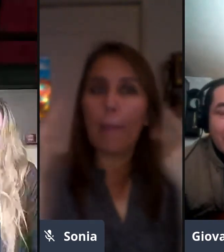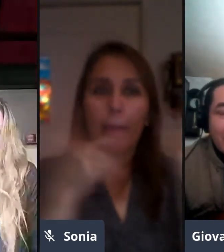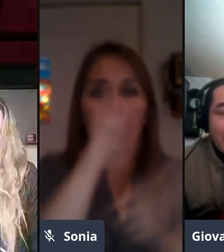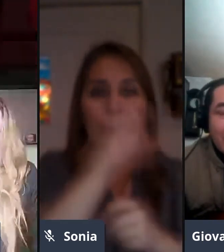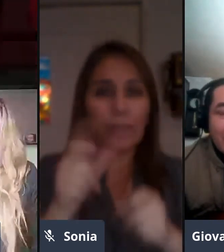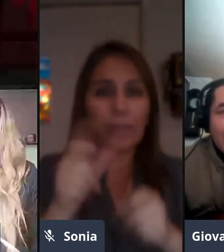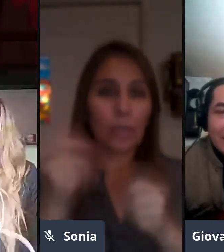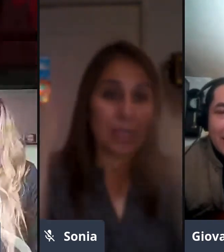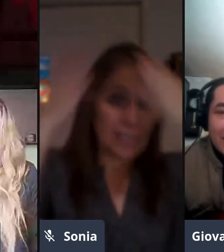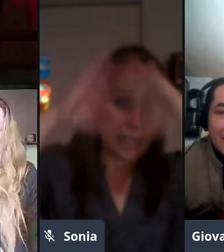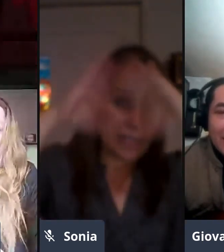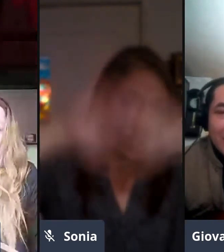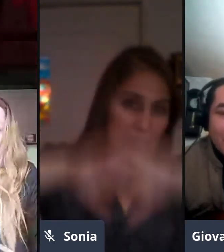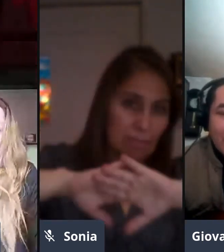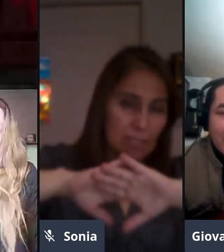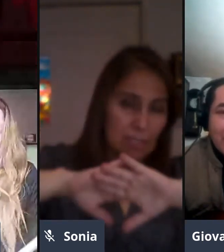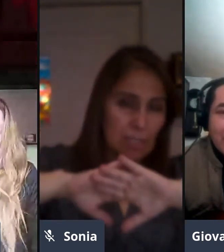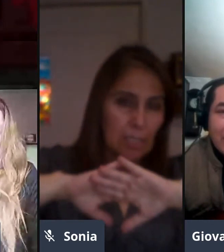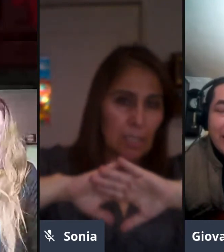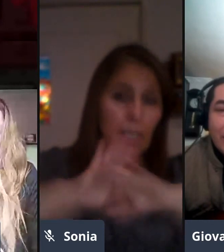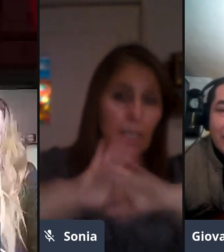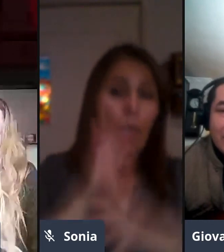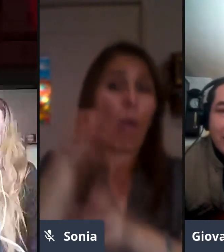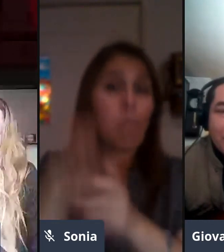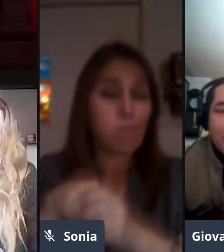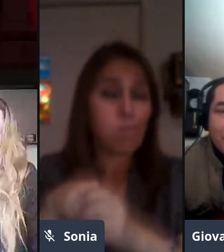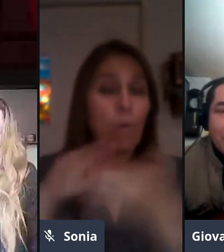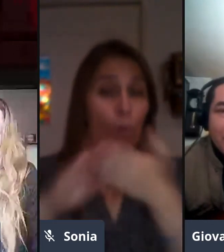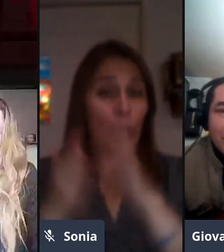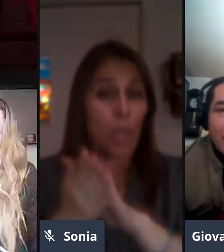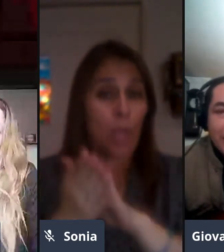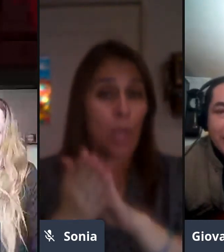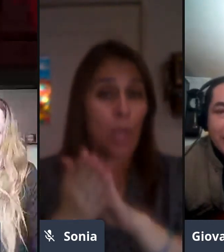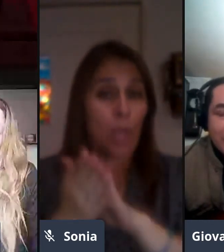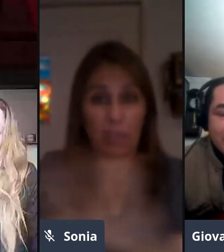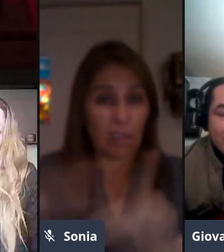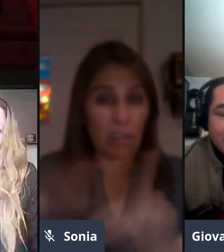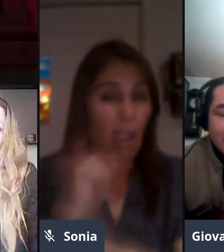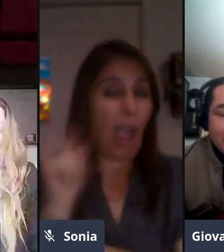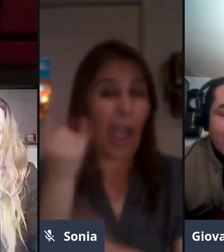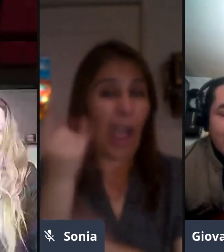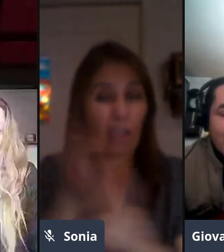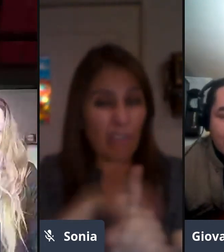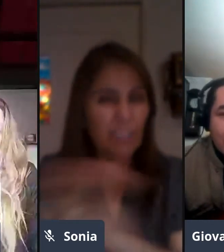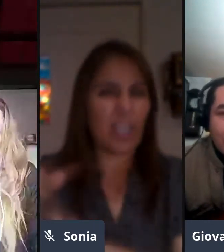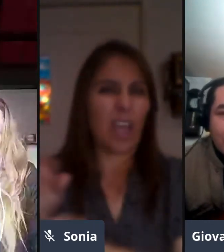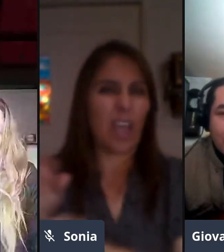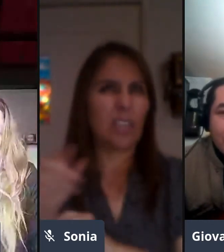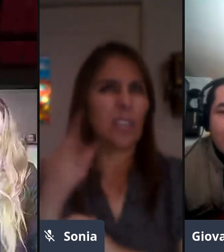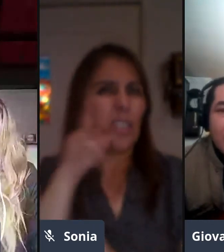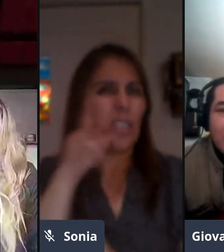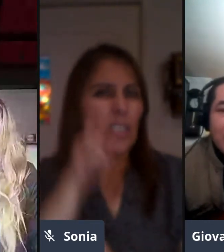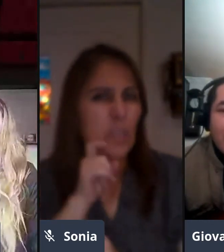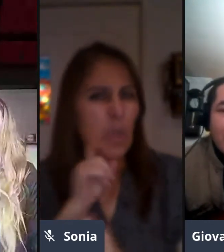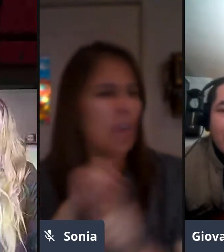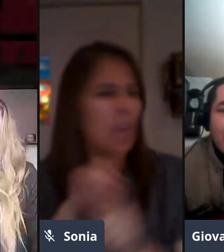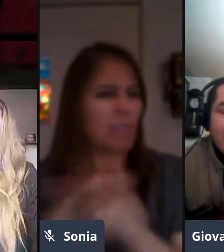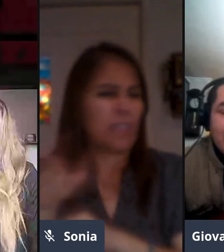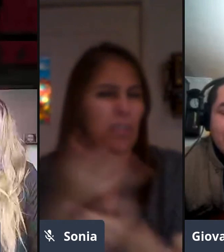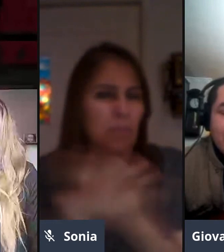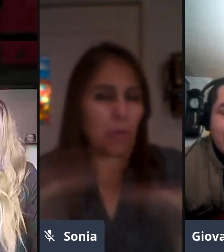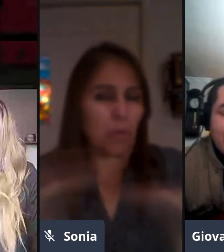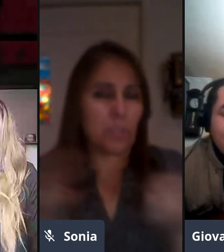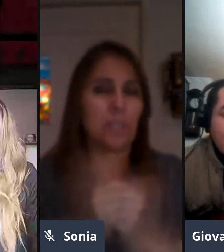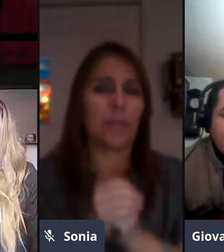y que a veces están en las comunidades y que han sido maltratadas por algún tipo de agresión sexual y otro tipo no donde todo eran sus